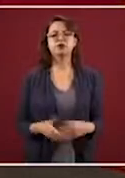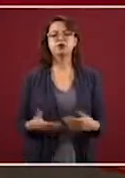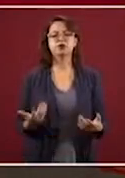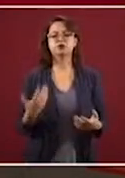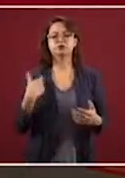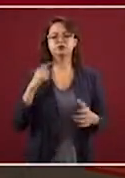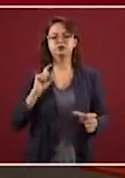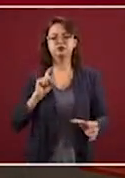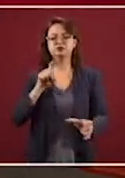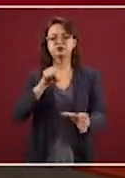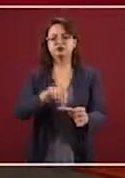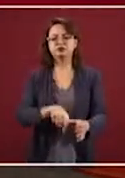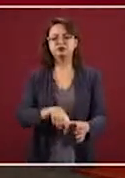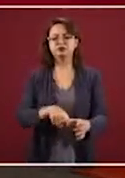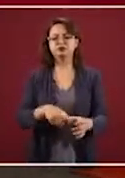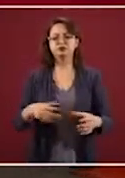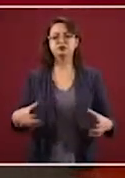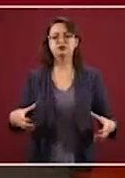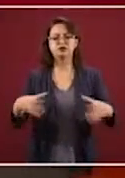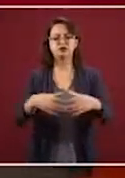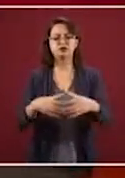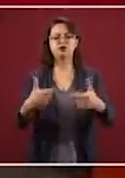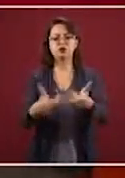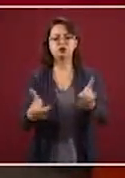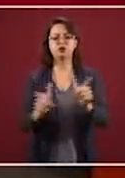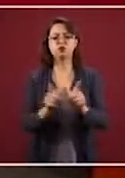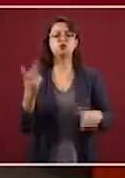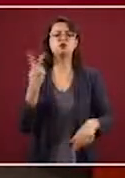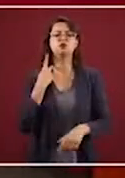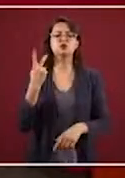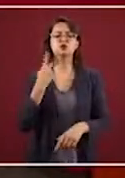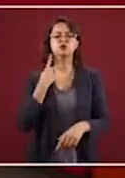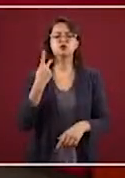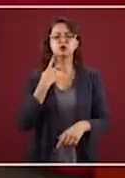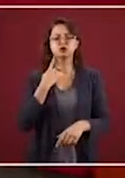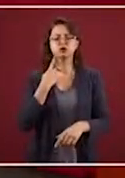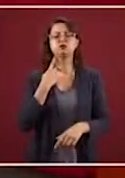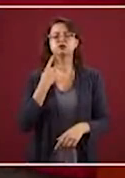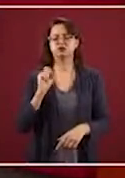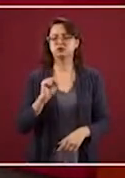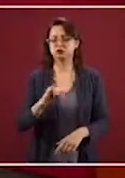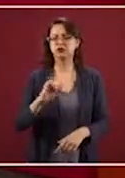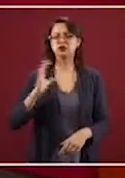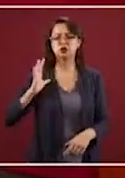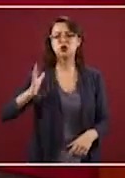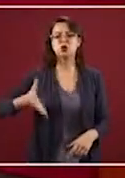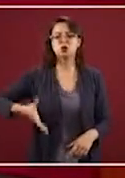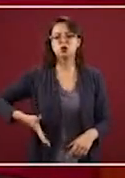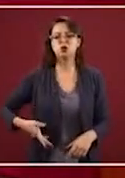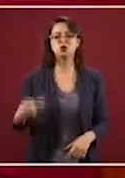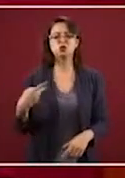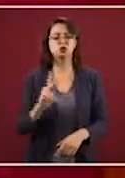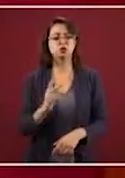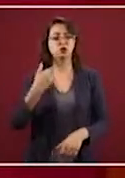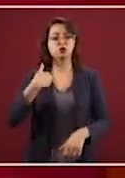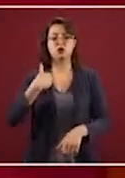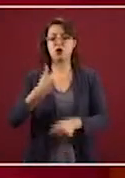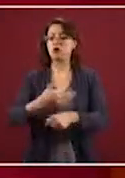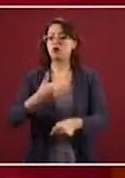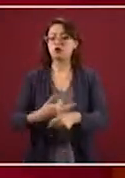pertenecer a un movimiento, a un partido, pero tengo licencia,